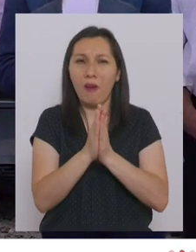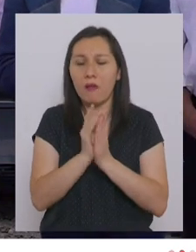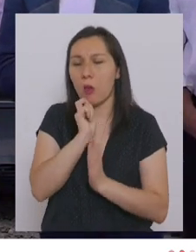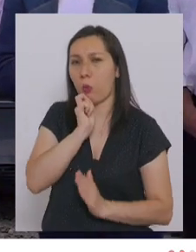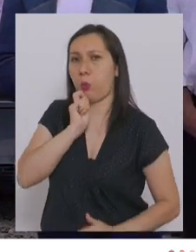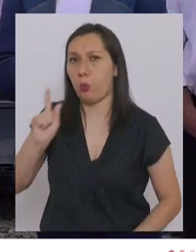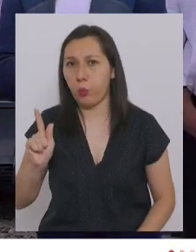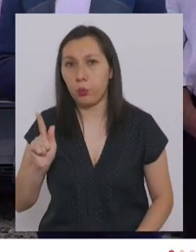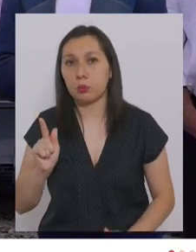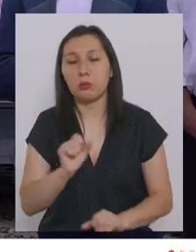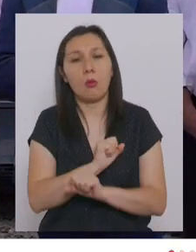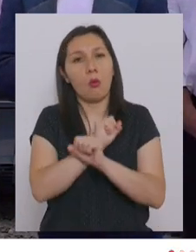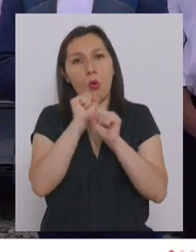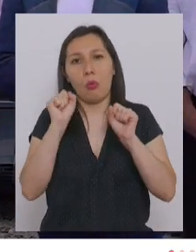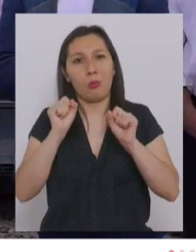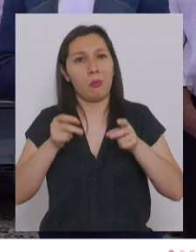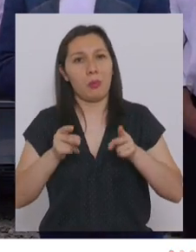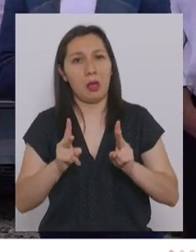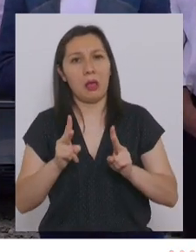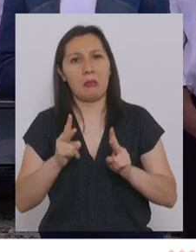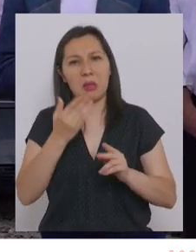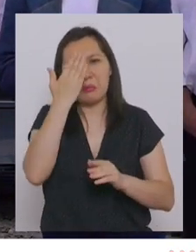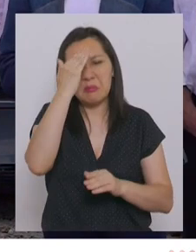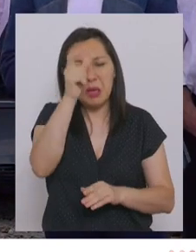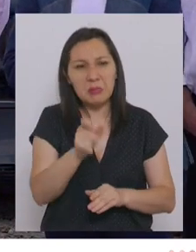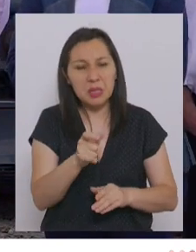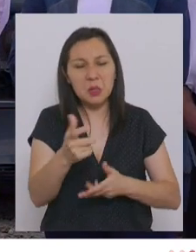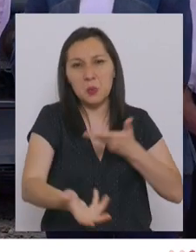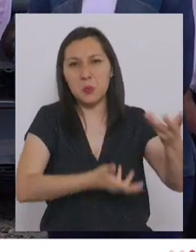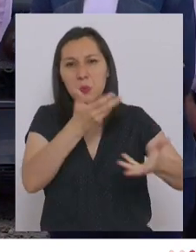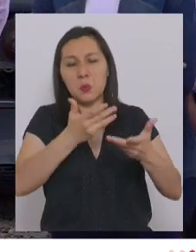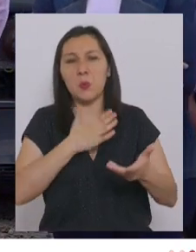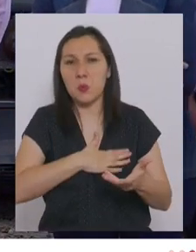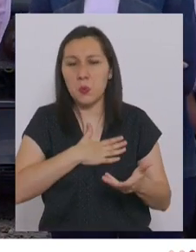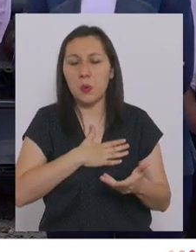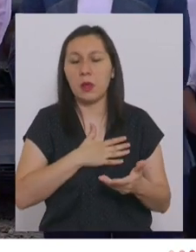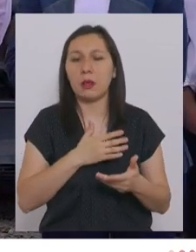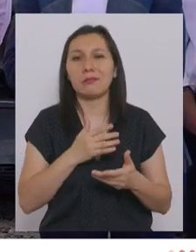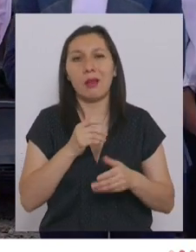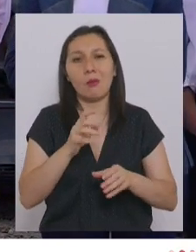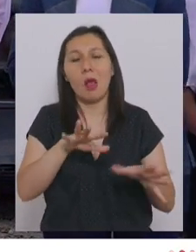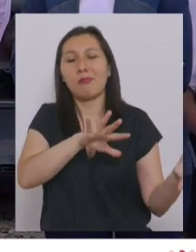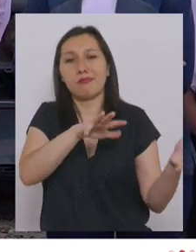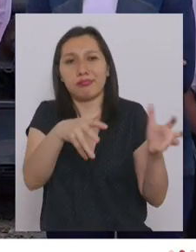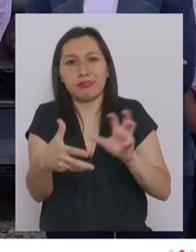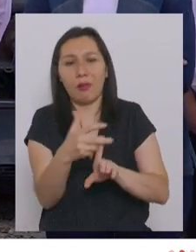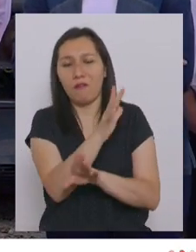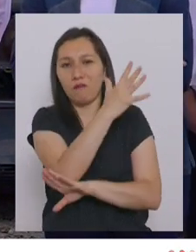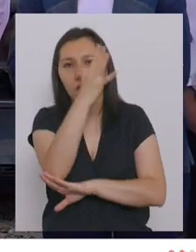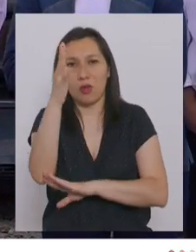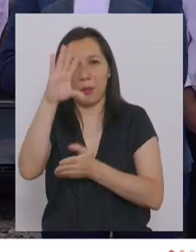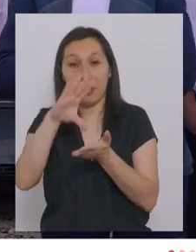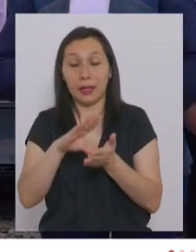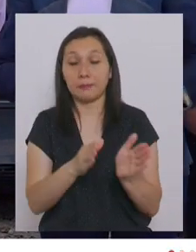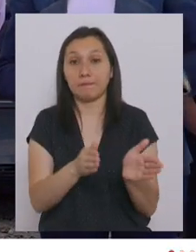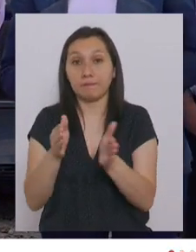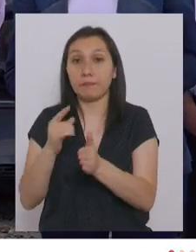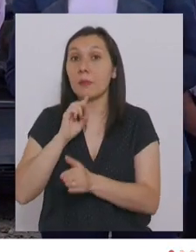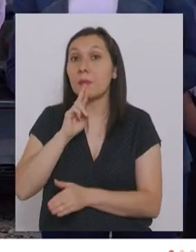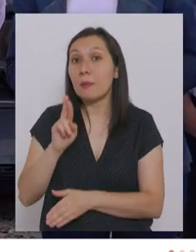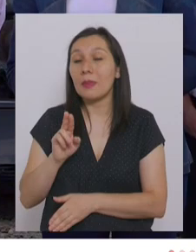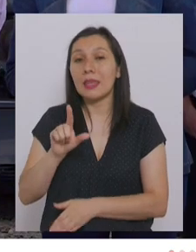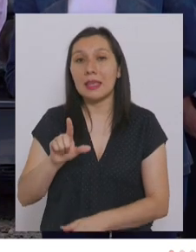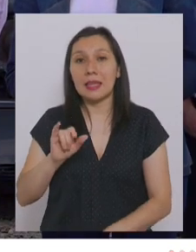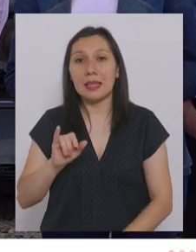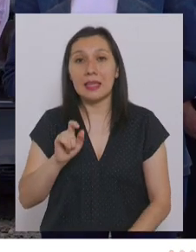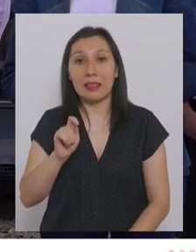denuncien, porque no podemos permitir que criminales pirómanos destruyan los bosques de nuestro país. Respecto del litio, usted sabe que